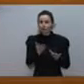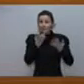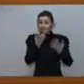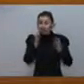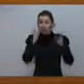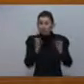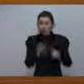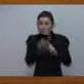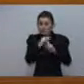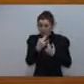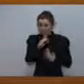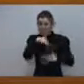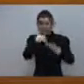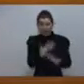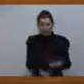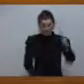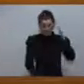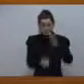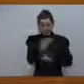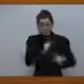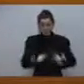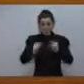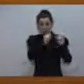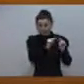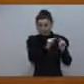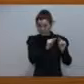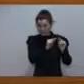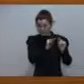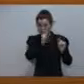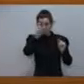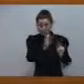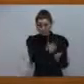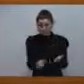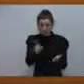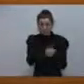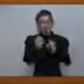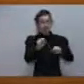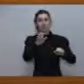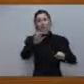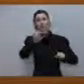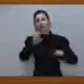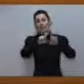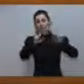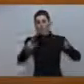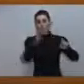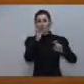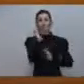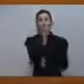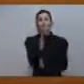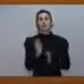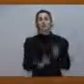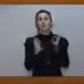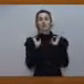llegar a esta situación que hoy estamos debatiendo, es decir, el rechazo a los ERES de esta empresa que afecta en concreto